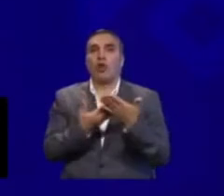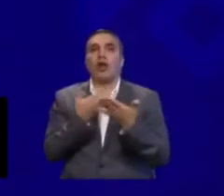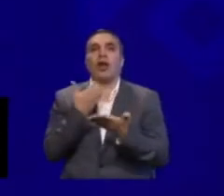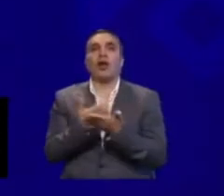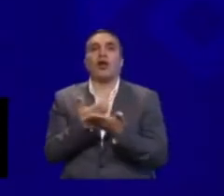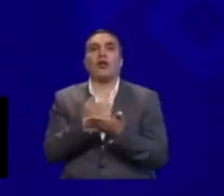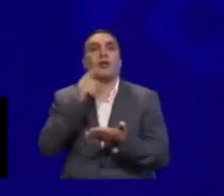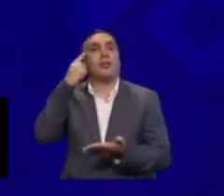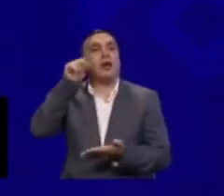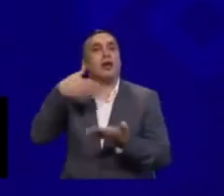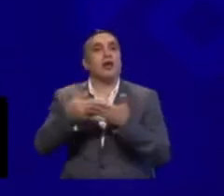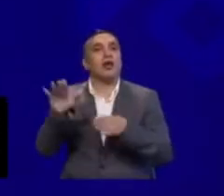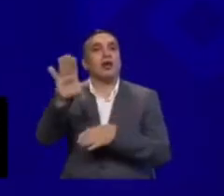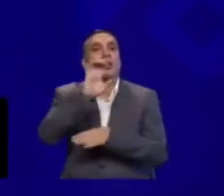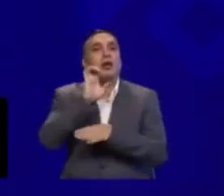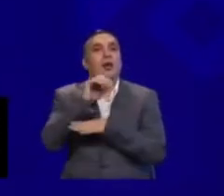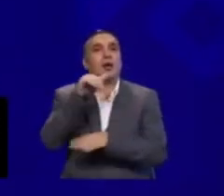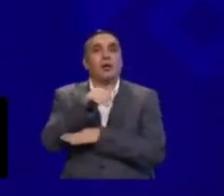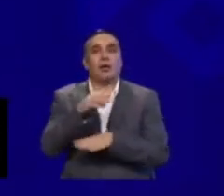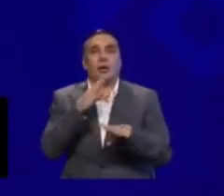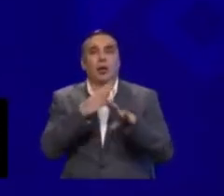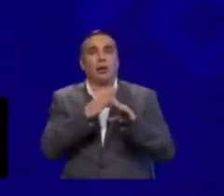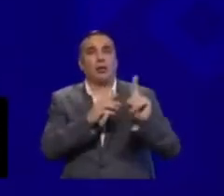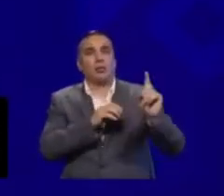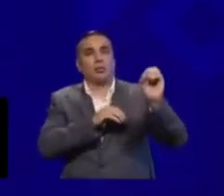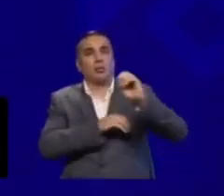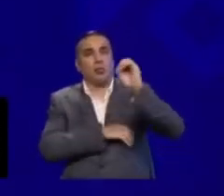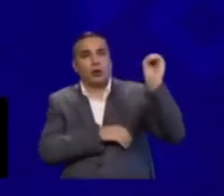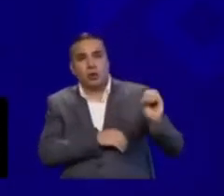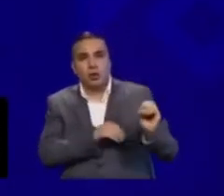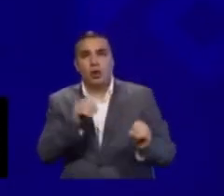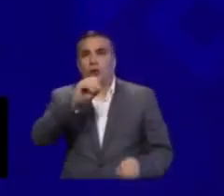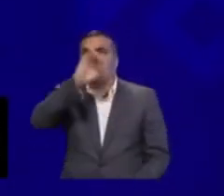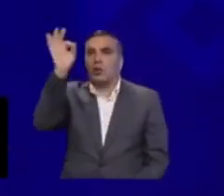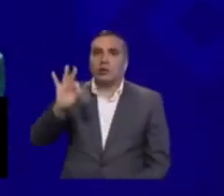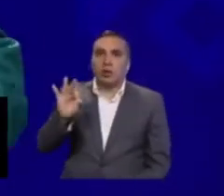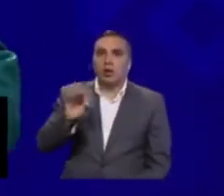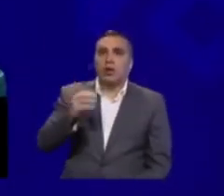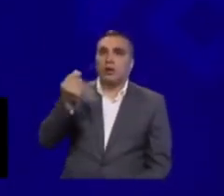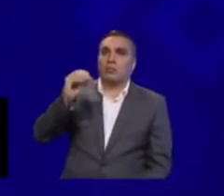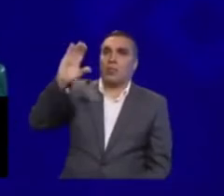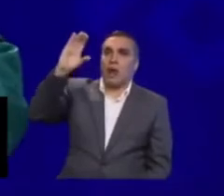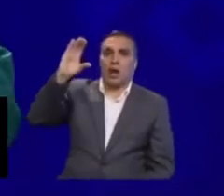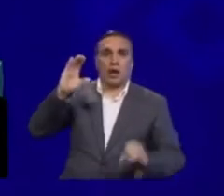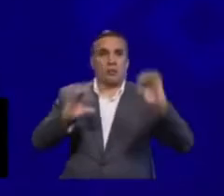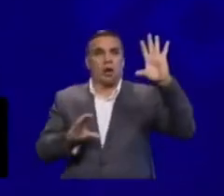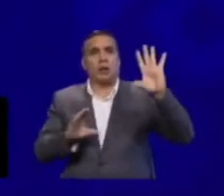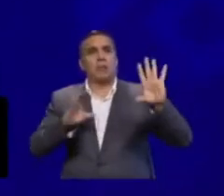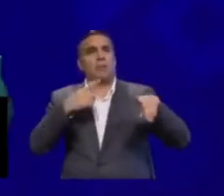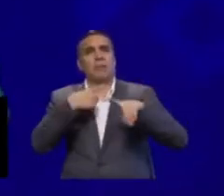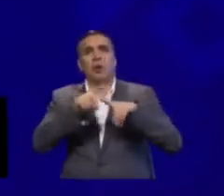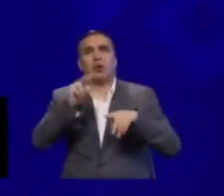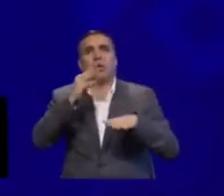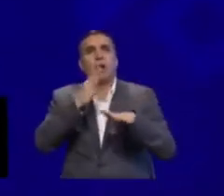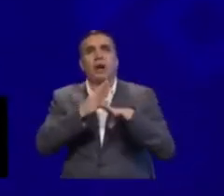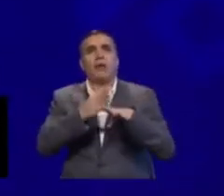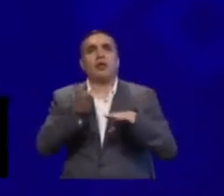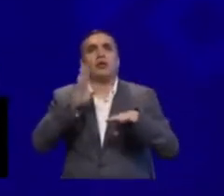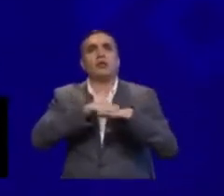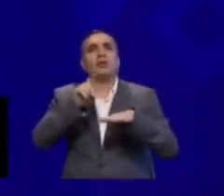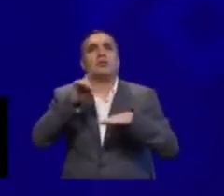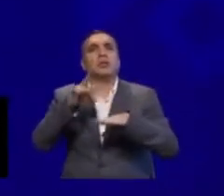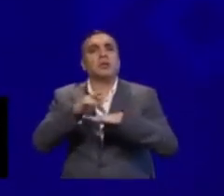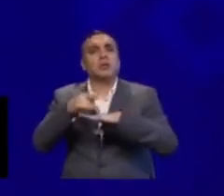económico para el país. Se habla mucho de porcentajes, de ganancias, de números, sin embargo no se percibe la sensibilidad que